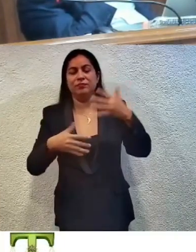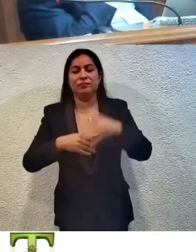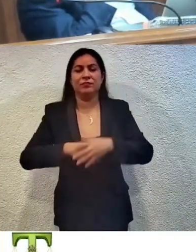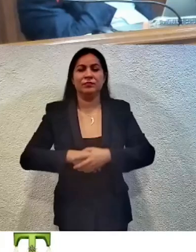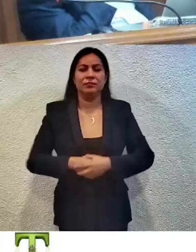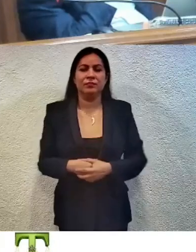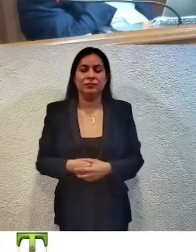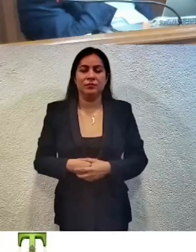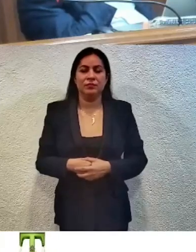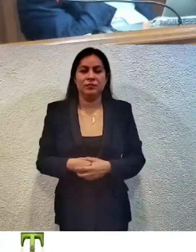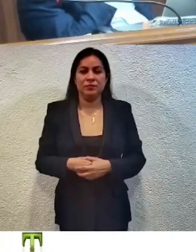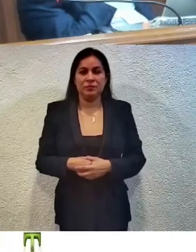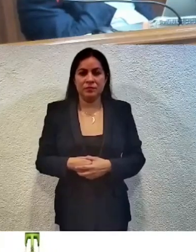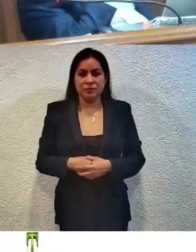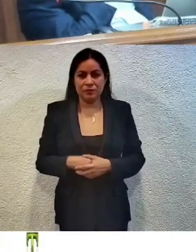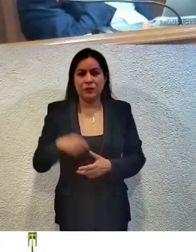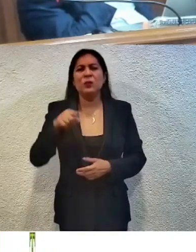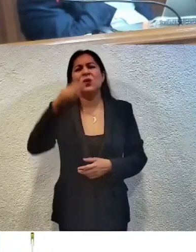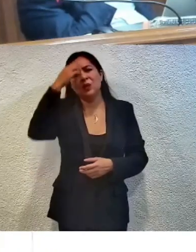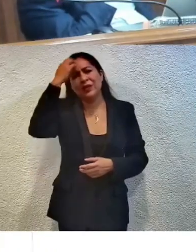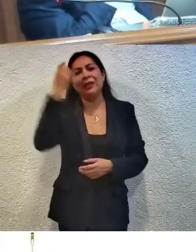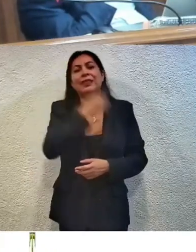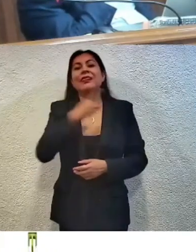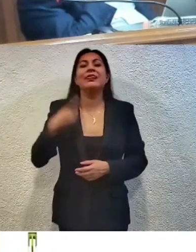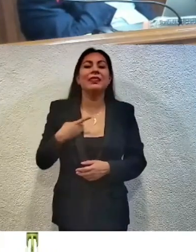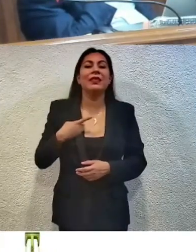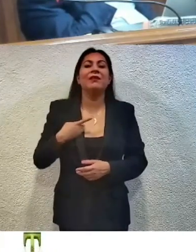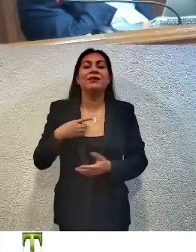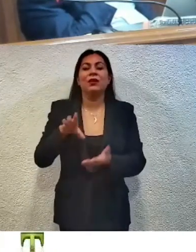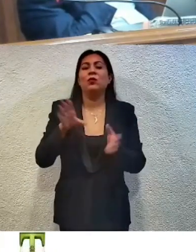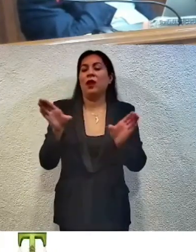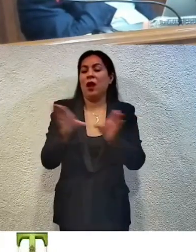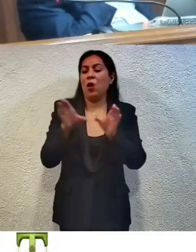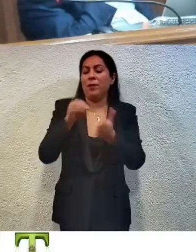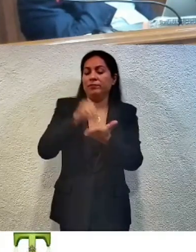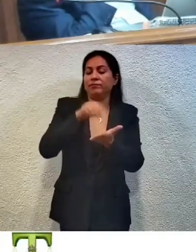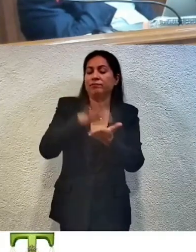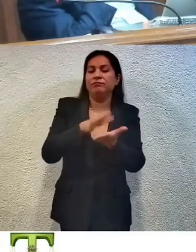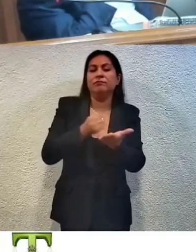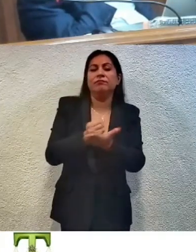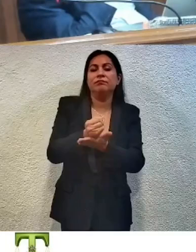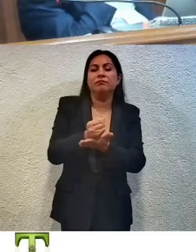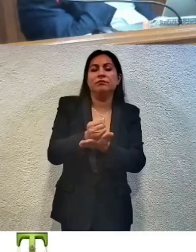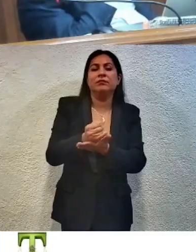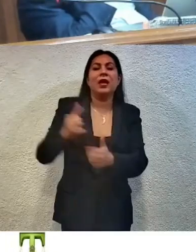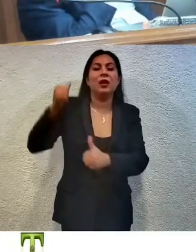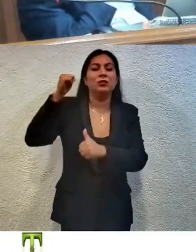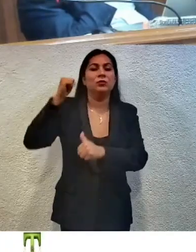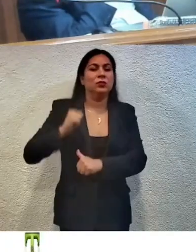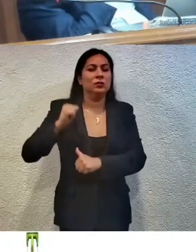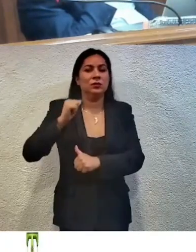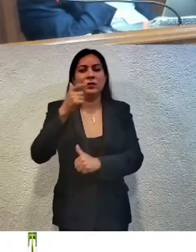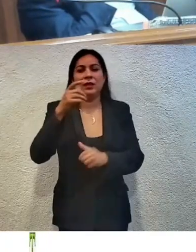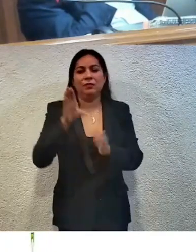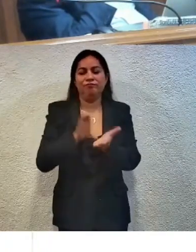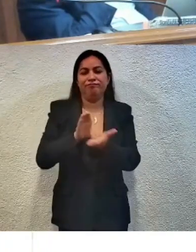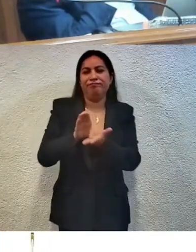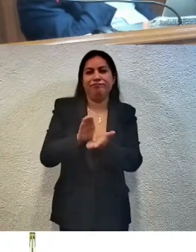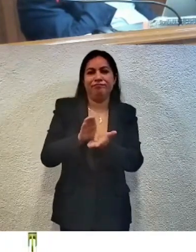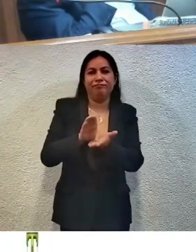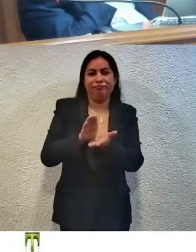diagonal 2024, por lo que deberá glosarse copia certificada de la sentencia a los autos de los expedientes